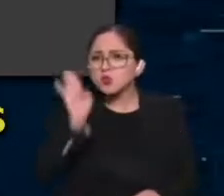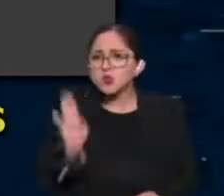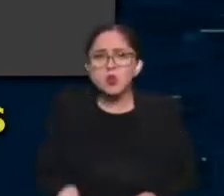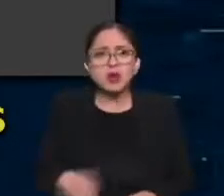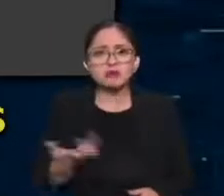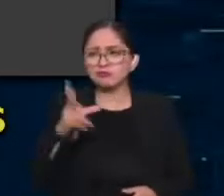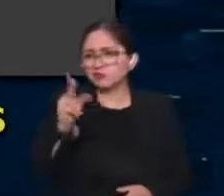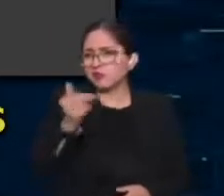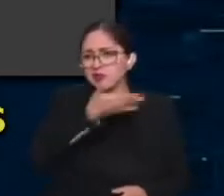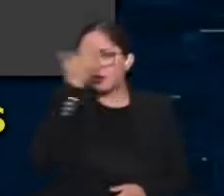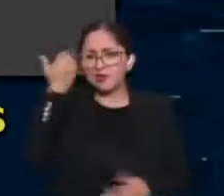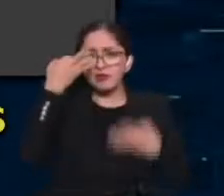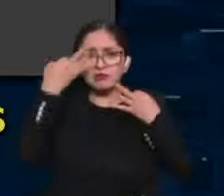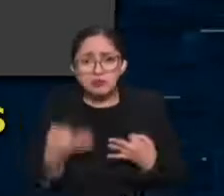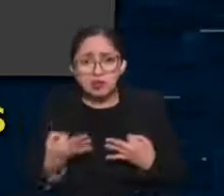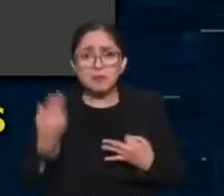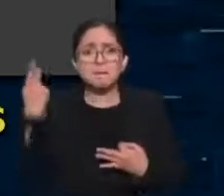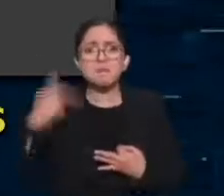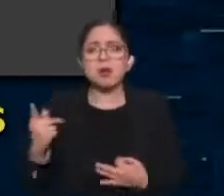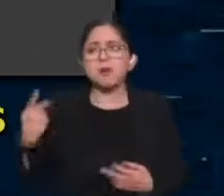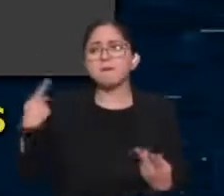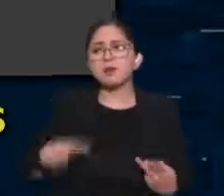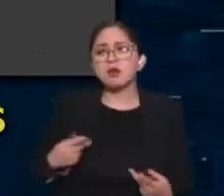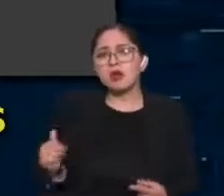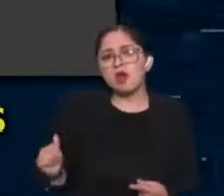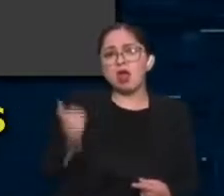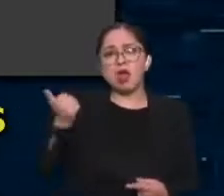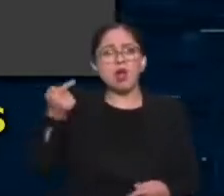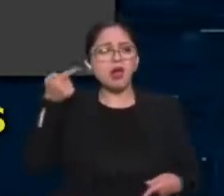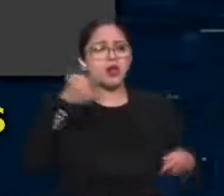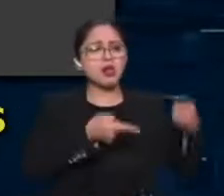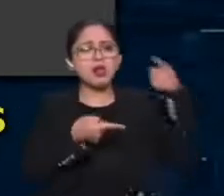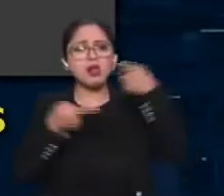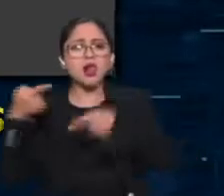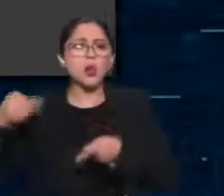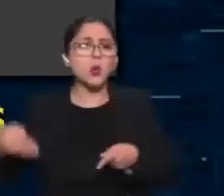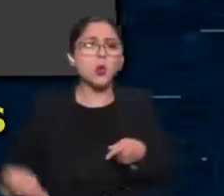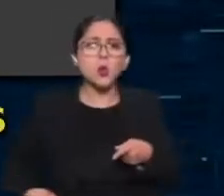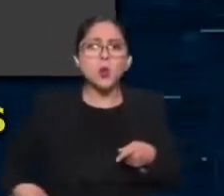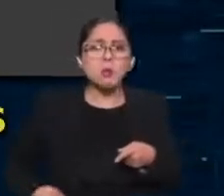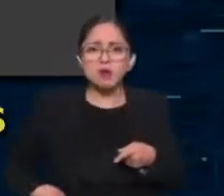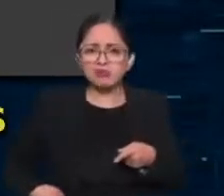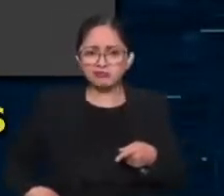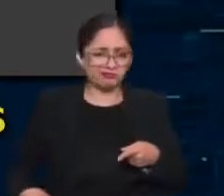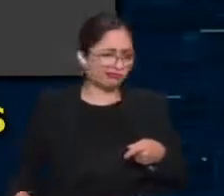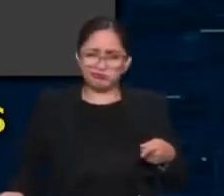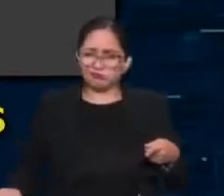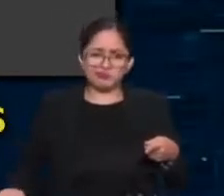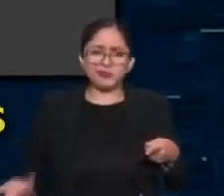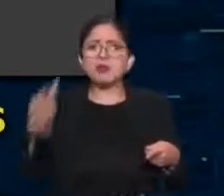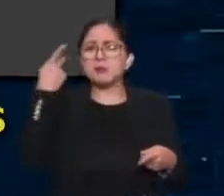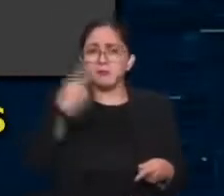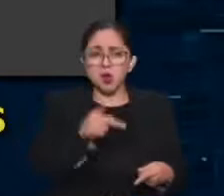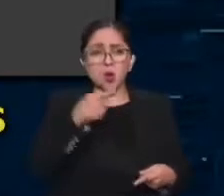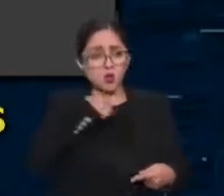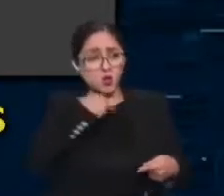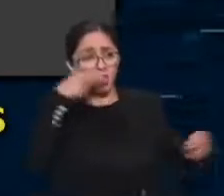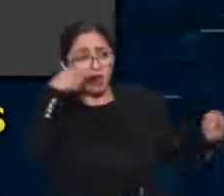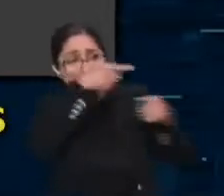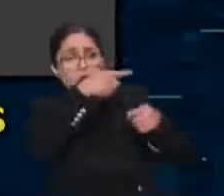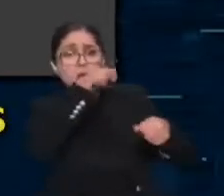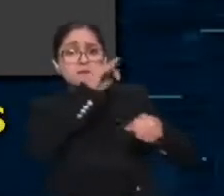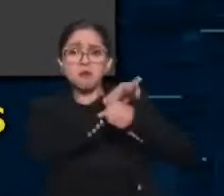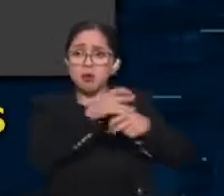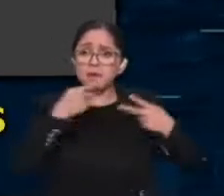tragedia, pero ya había una narrativa de señalar culpables. Aquí no se defiende ni ataca a nadie, pero creo que es deleznable que estas cuentas